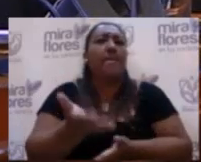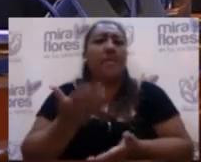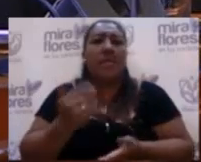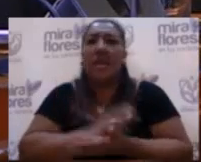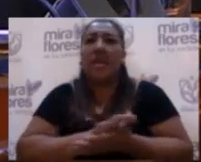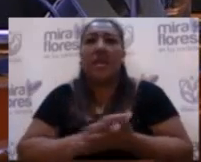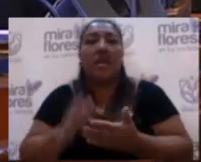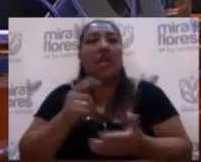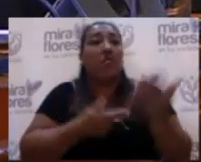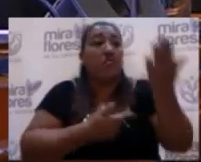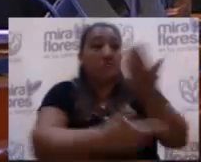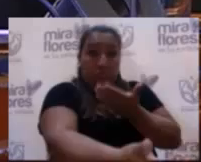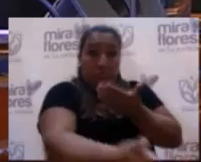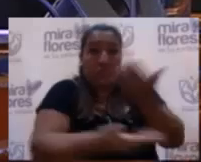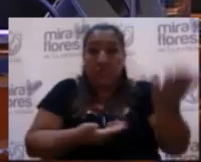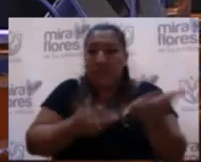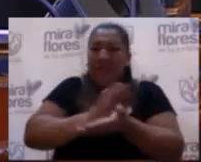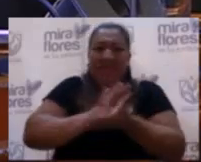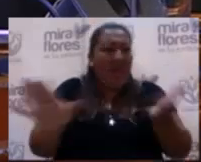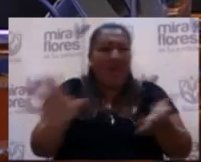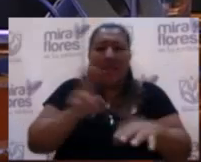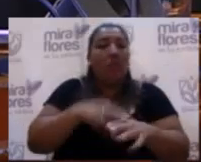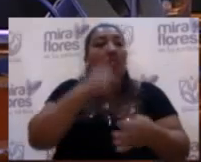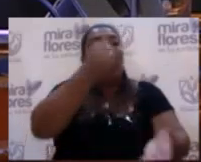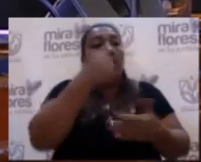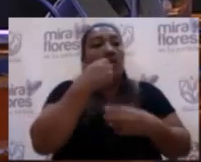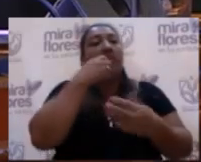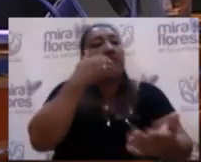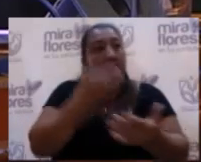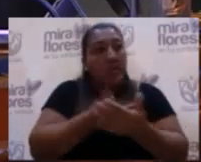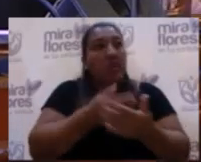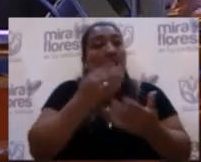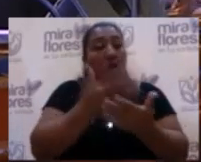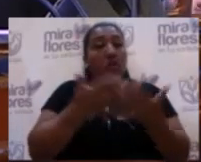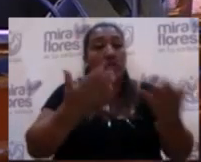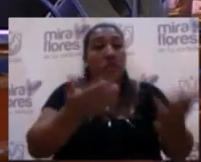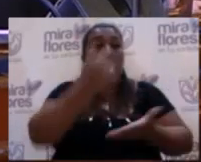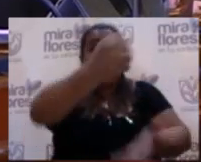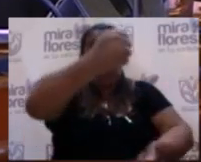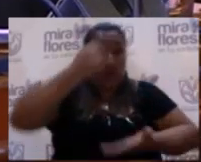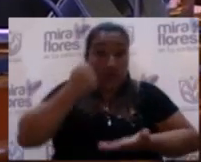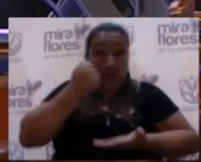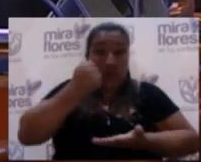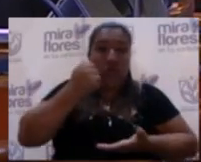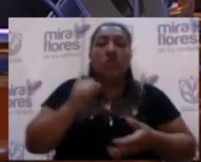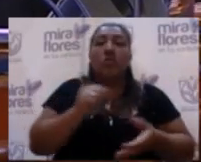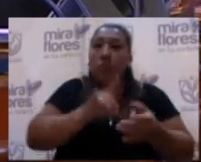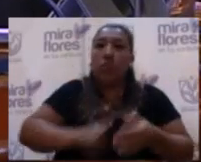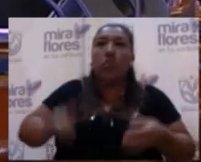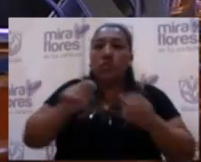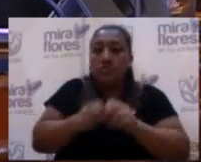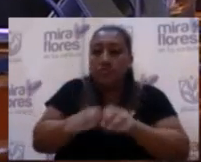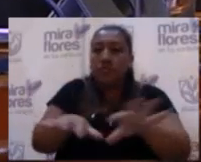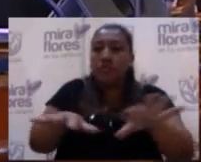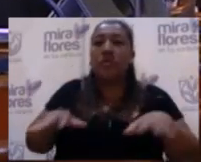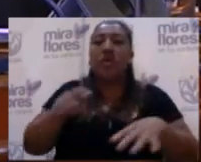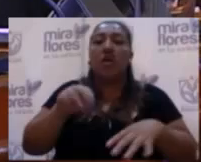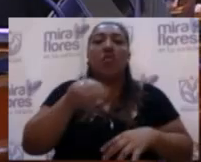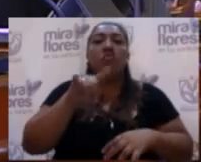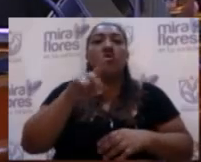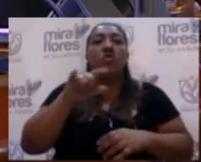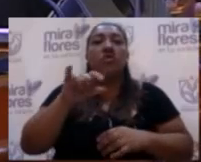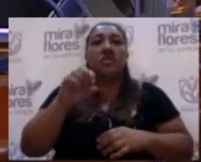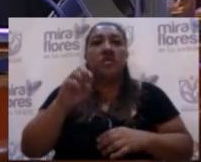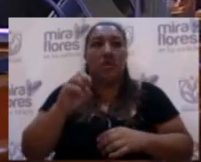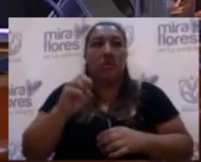ni contraprestación alguna a favor de la municipalidad a fin de que los artefactos donados sean utilizados en las oficinas administrativas del Museo de Sitio